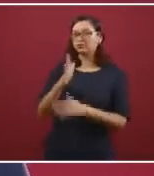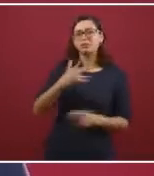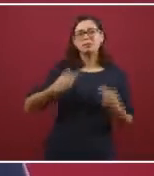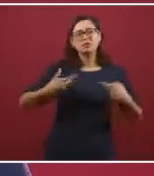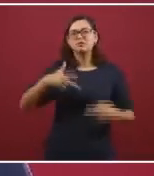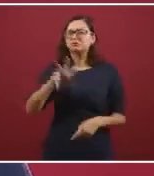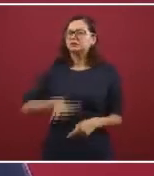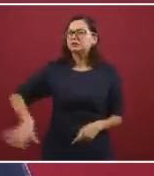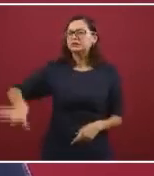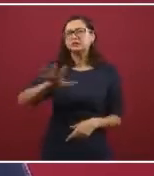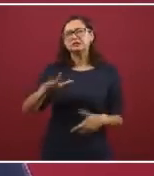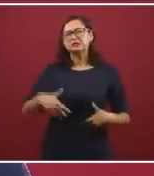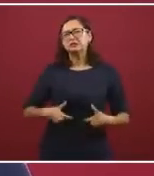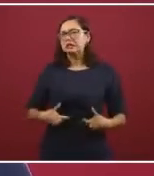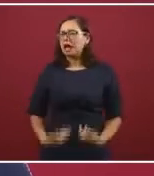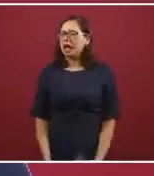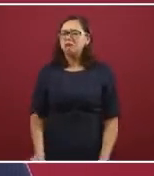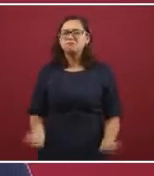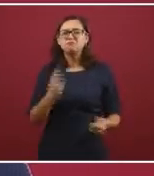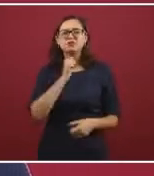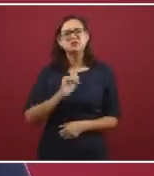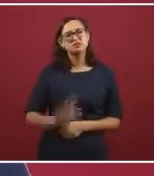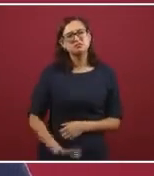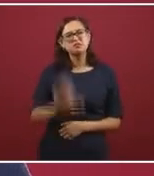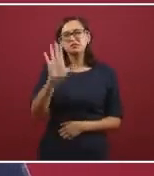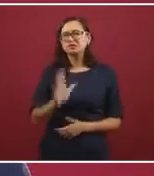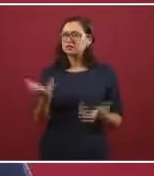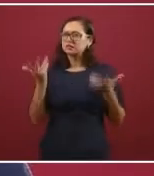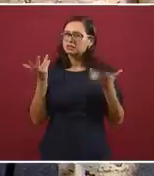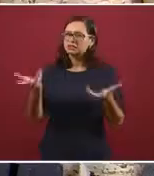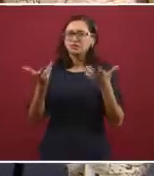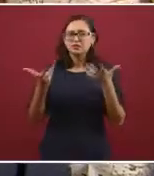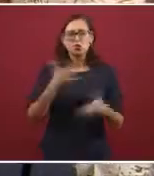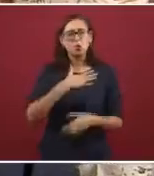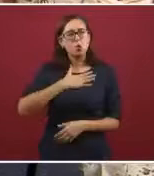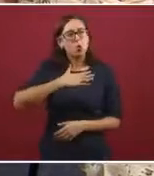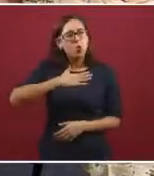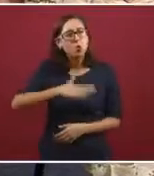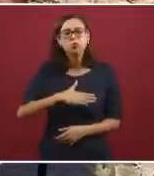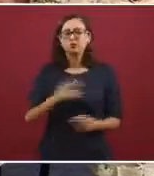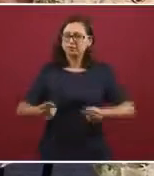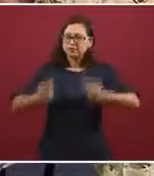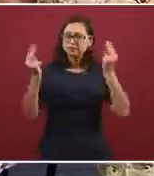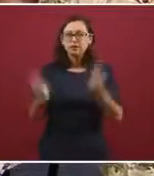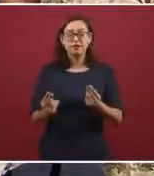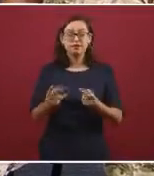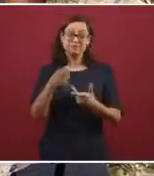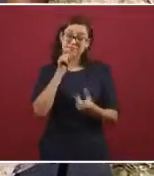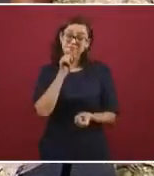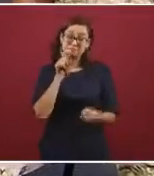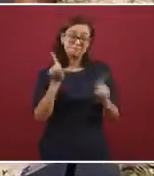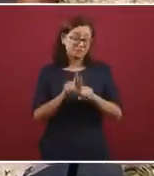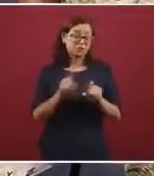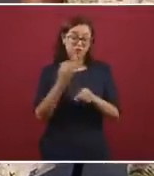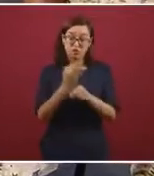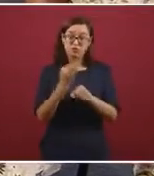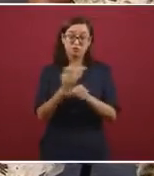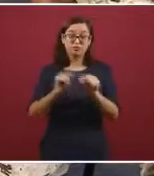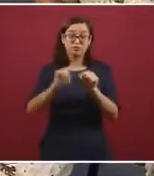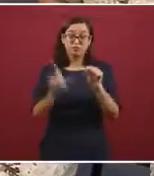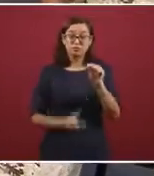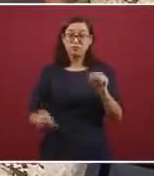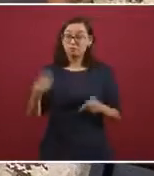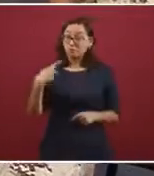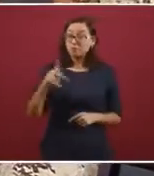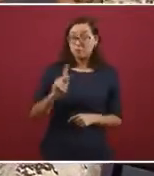tiene hambre y sed de justicia. Así está la situación en el país, pero vamos a saciar el